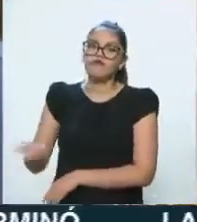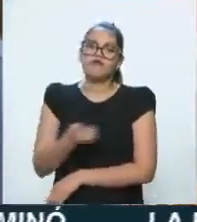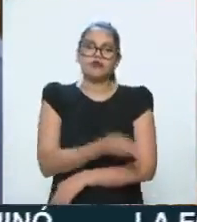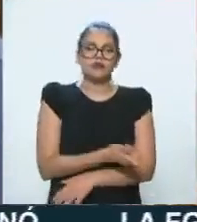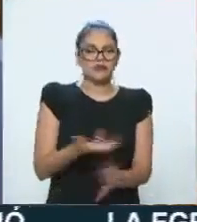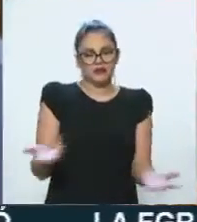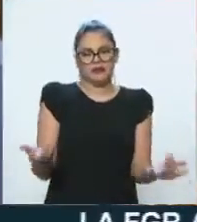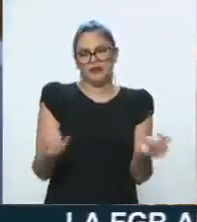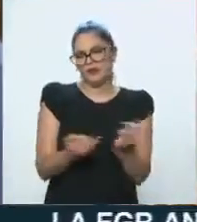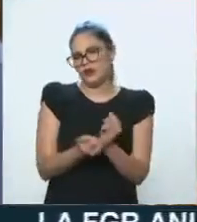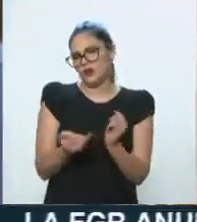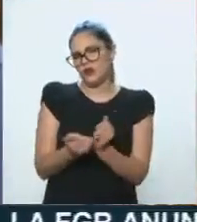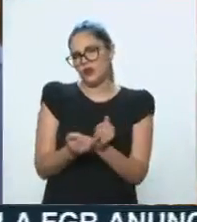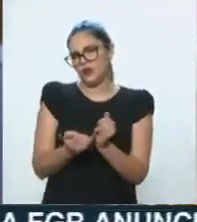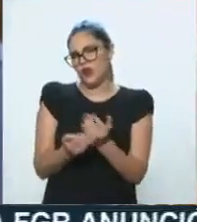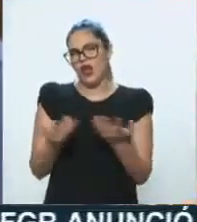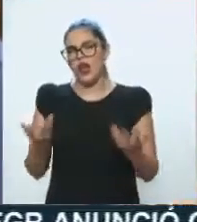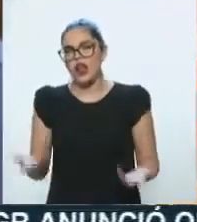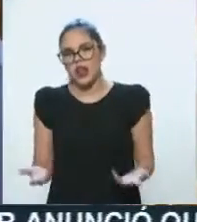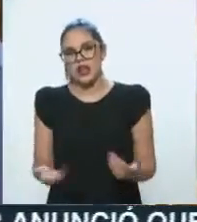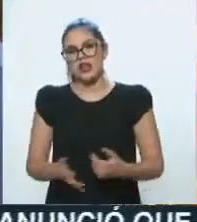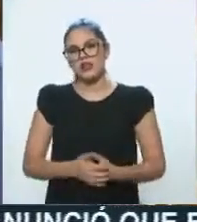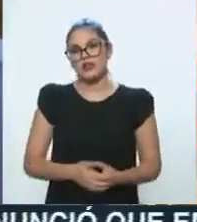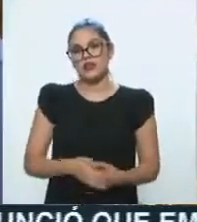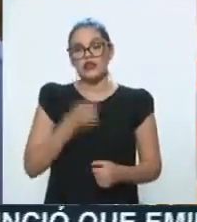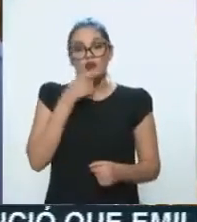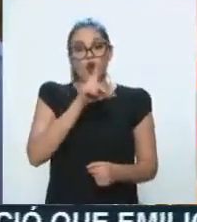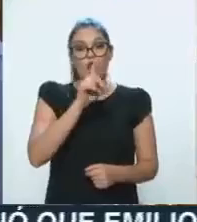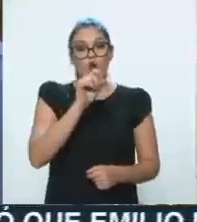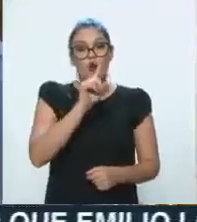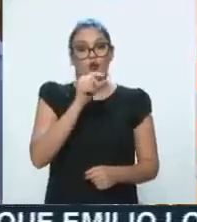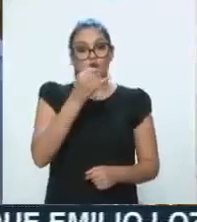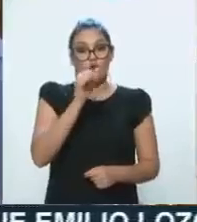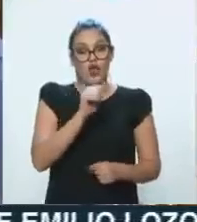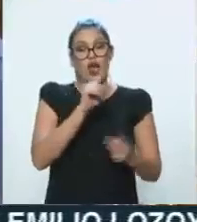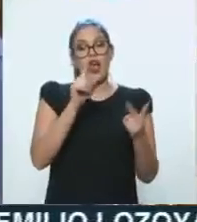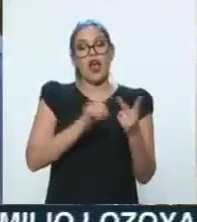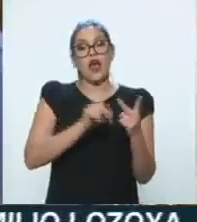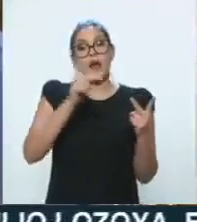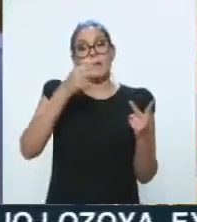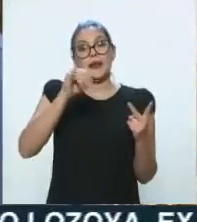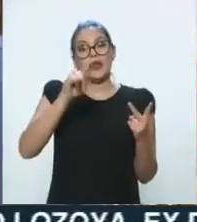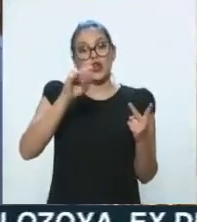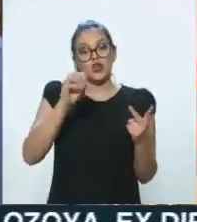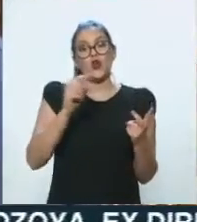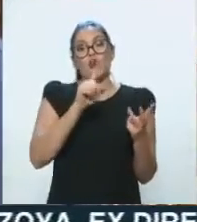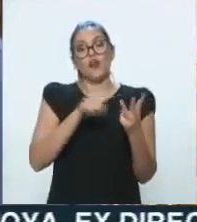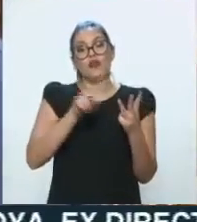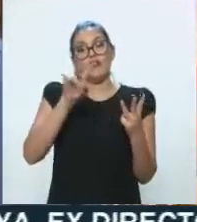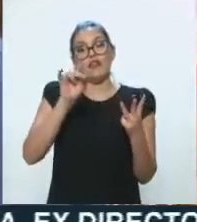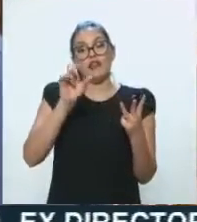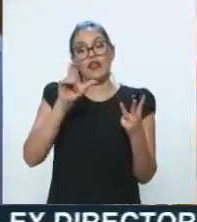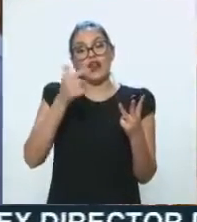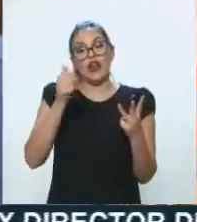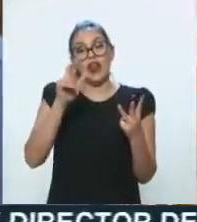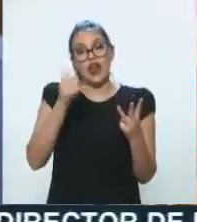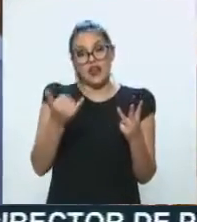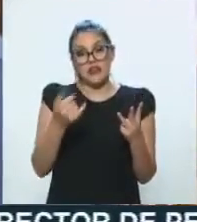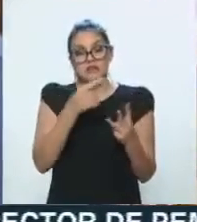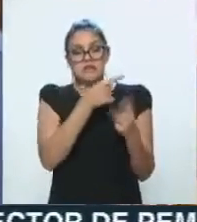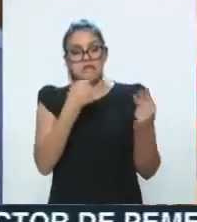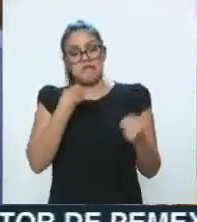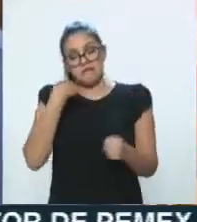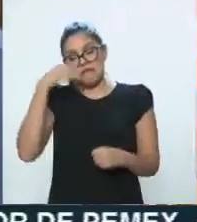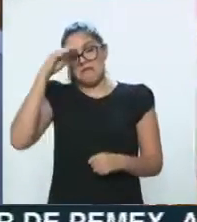me retiran los soya y seguramente a peña nieto jean louis y videgaray tenían digamos la idea